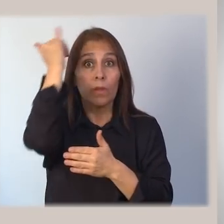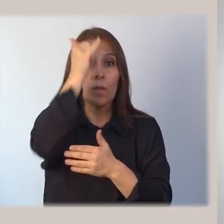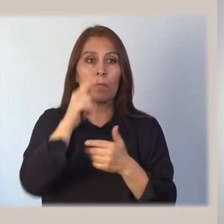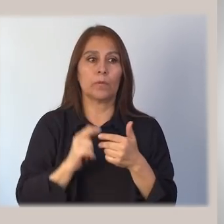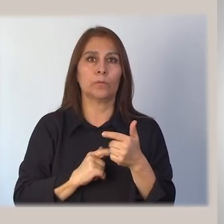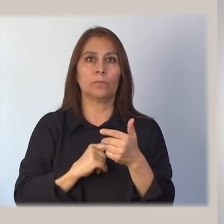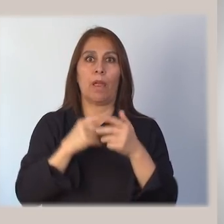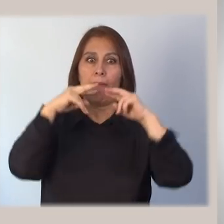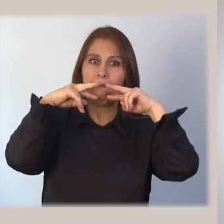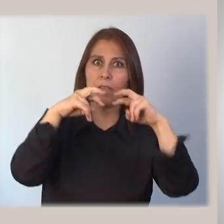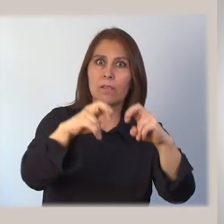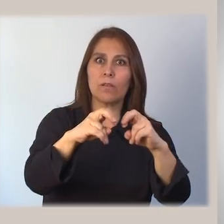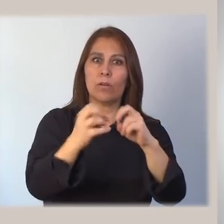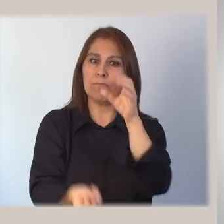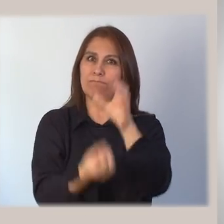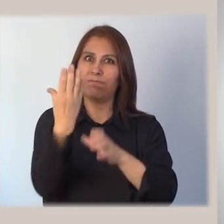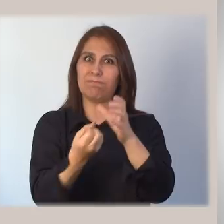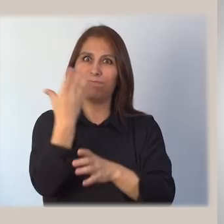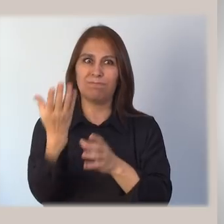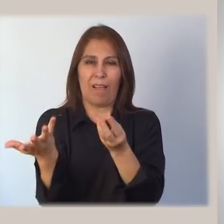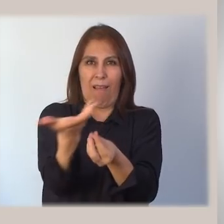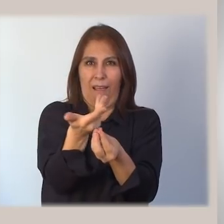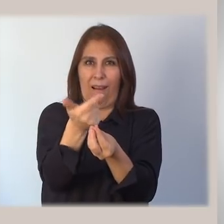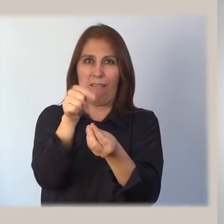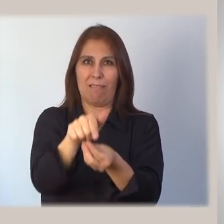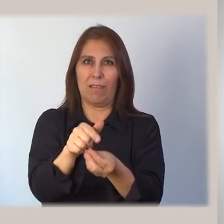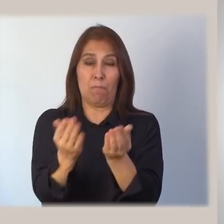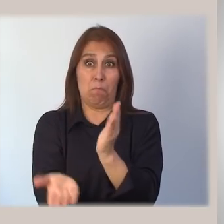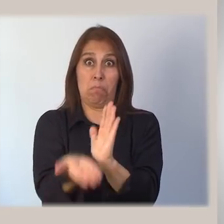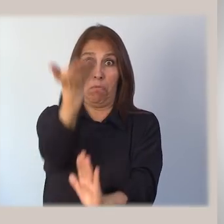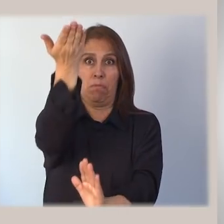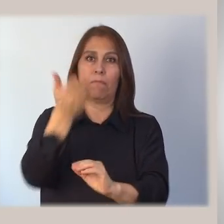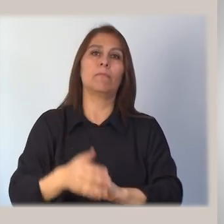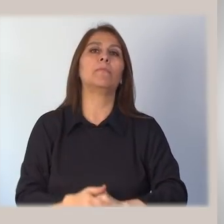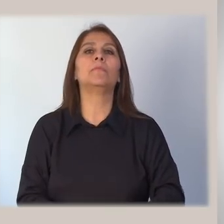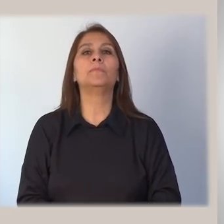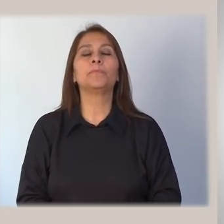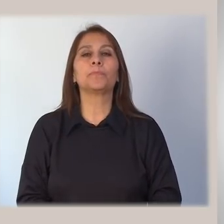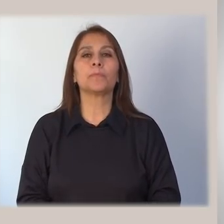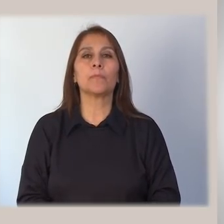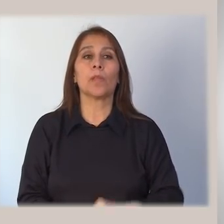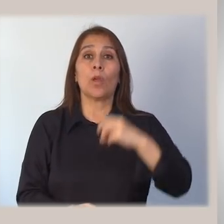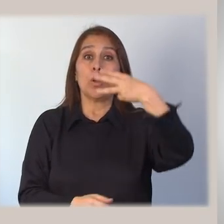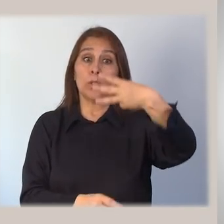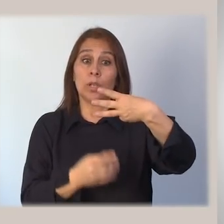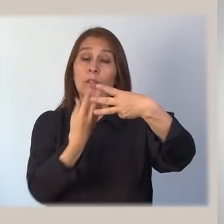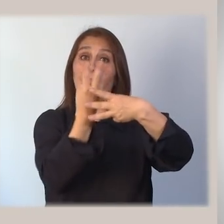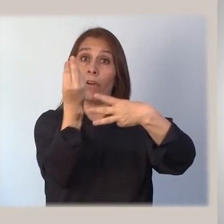autorregulación, procesos académicos, investigación y creación artística.